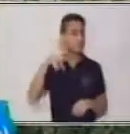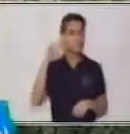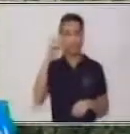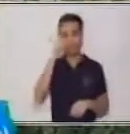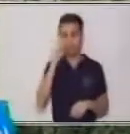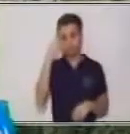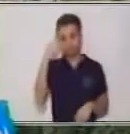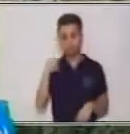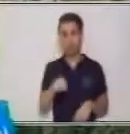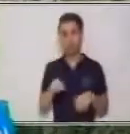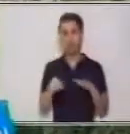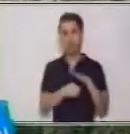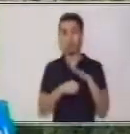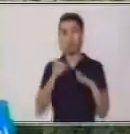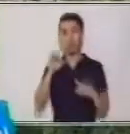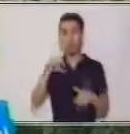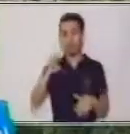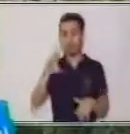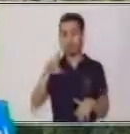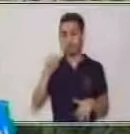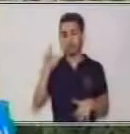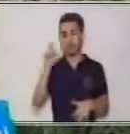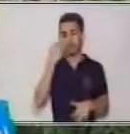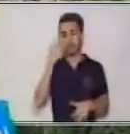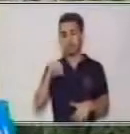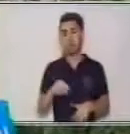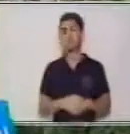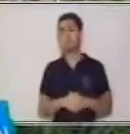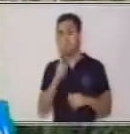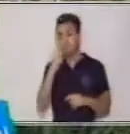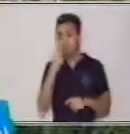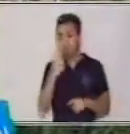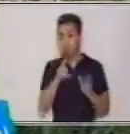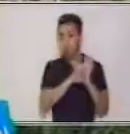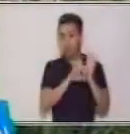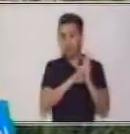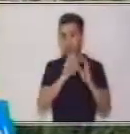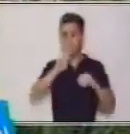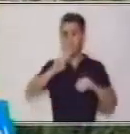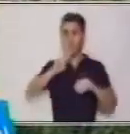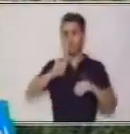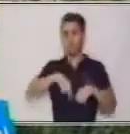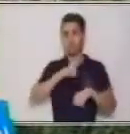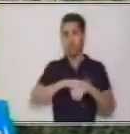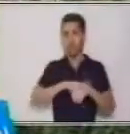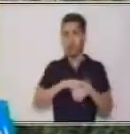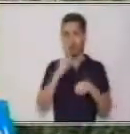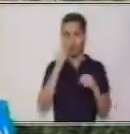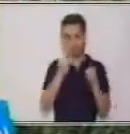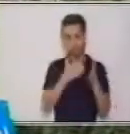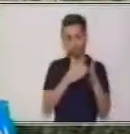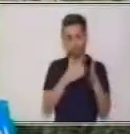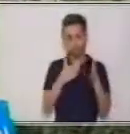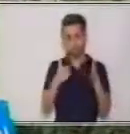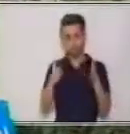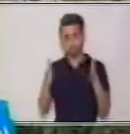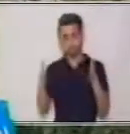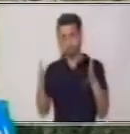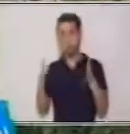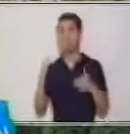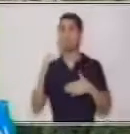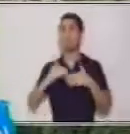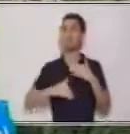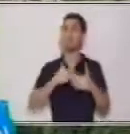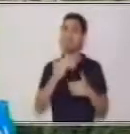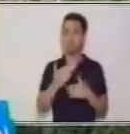queremos desarrollar. Primero lo vamos a ver en un ejemplo normal en la que nosotros vamos a desarrollar el proceso y luego lo vamos